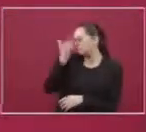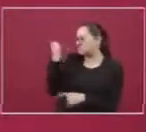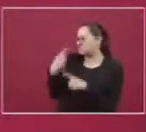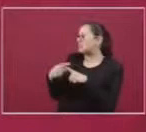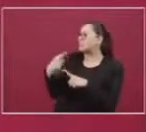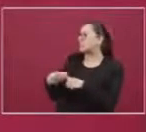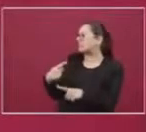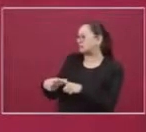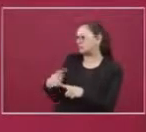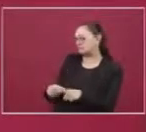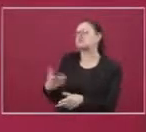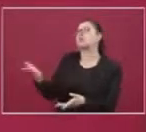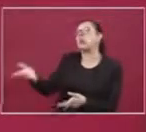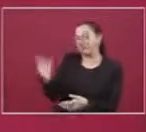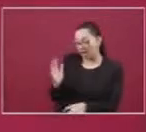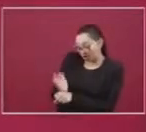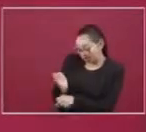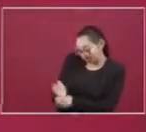parte de quién.